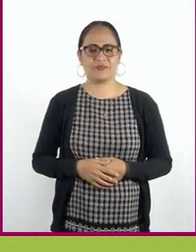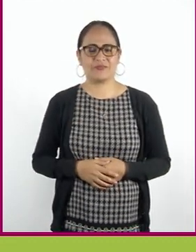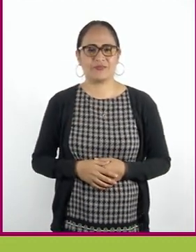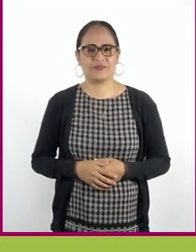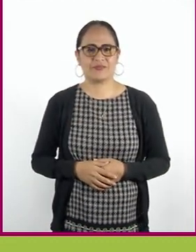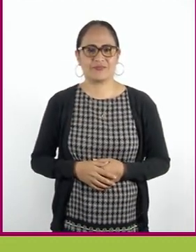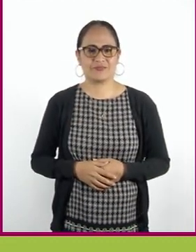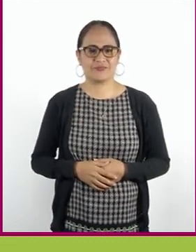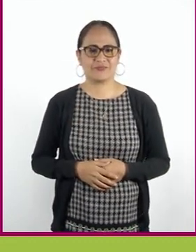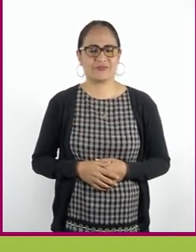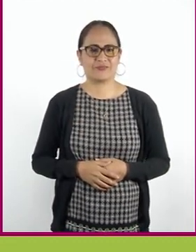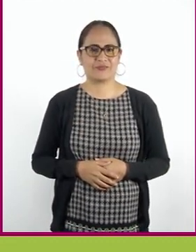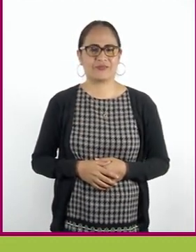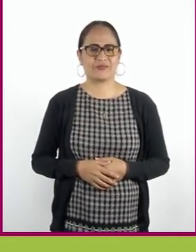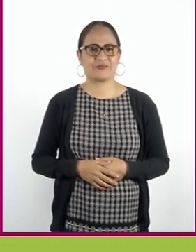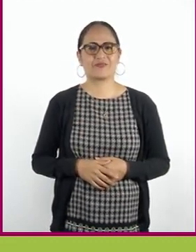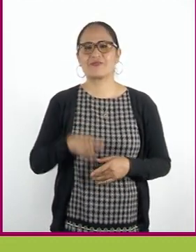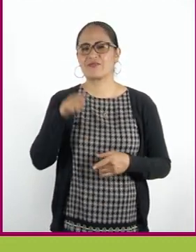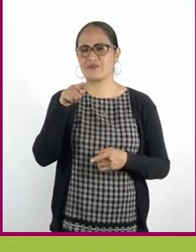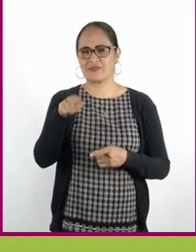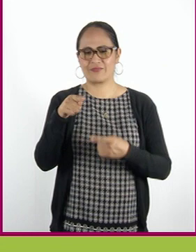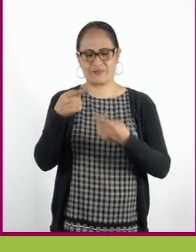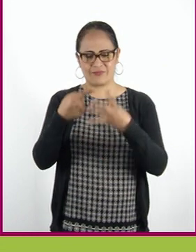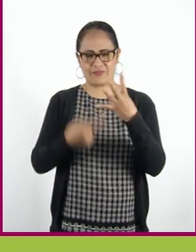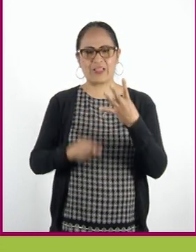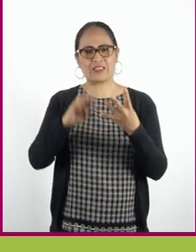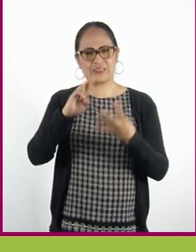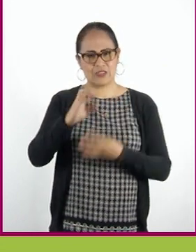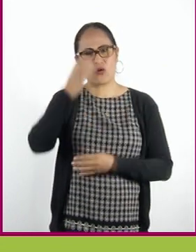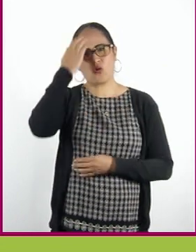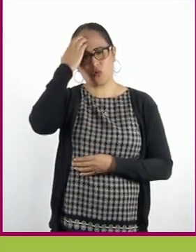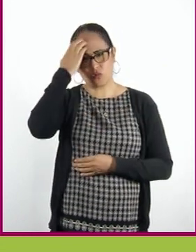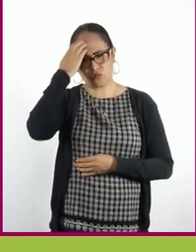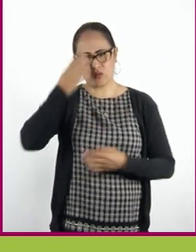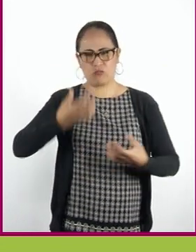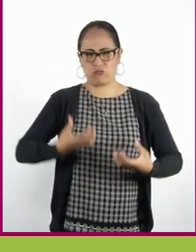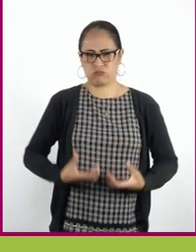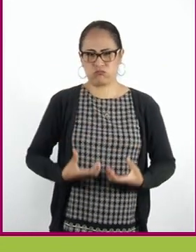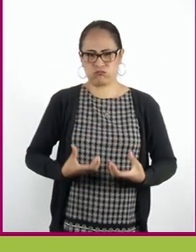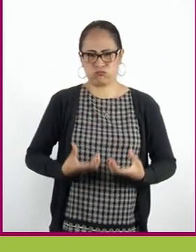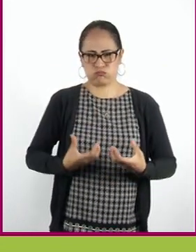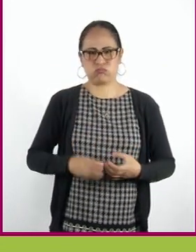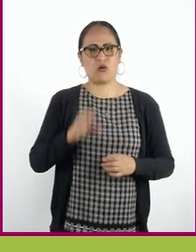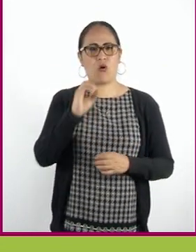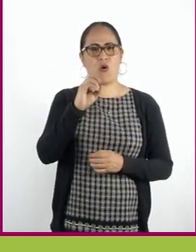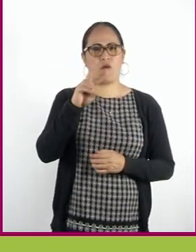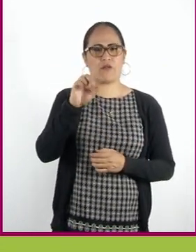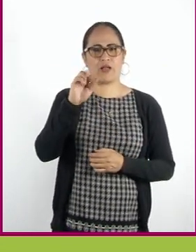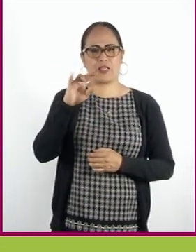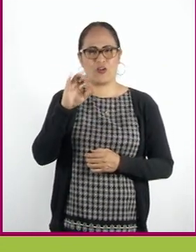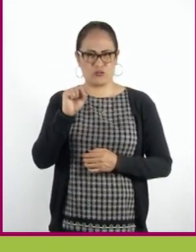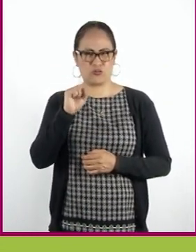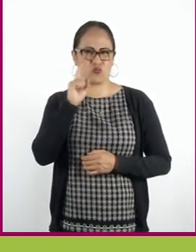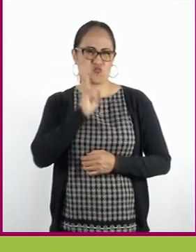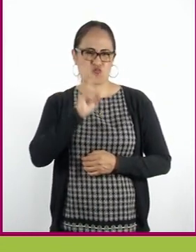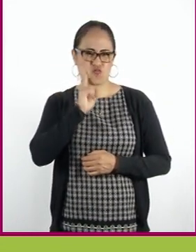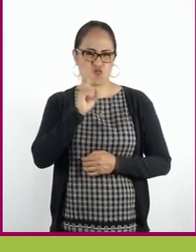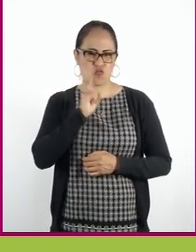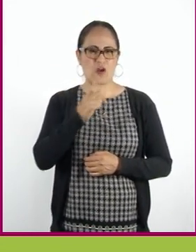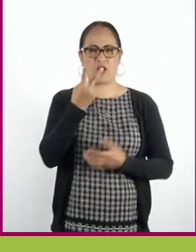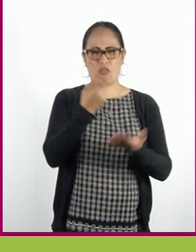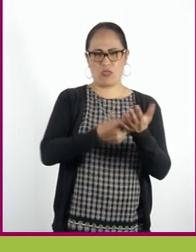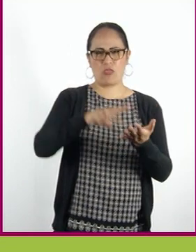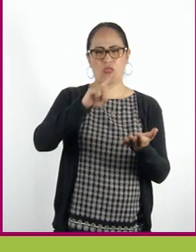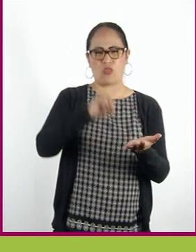Entre los diversos órganos reproductores, reconocemos que los testículos y los ovarios son